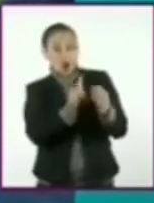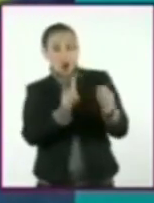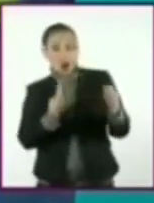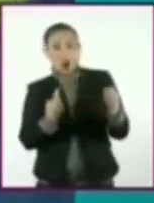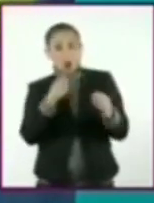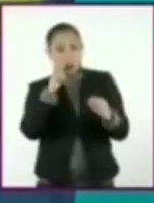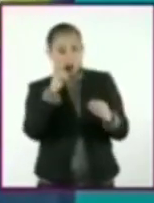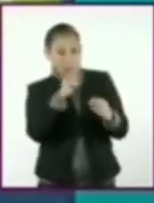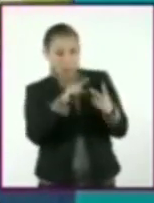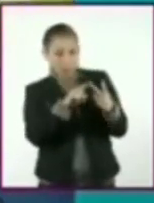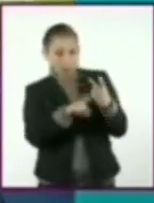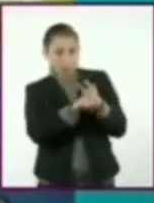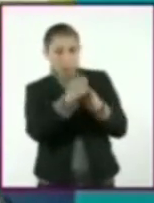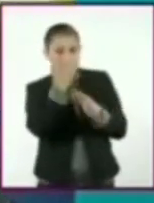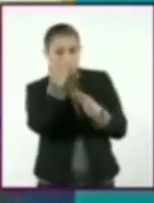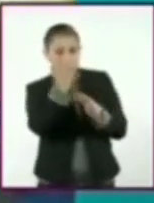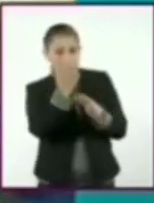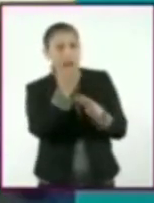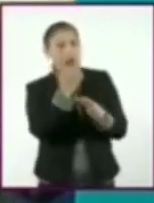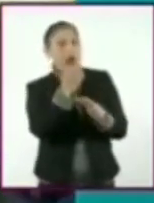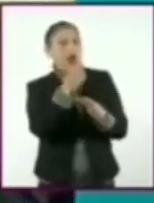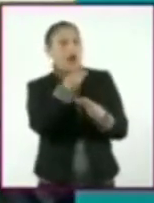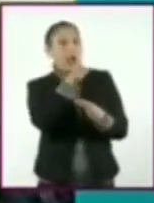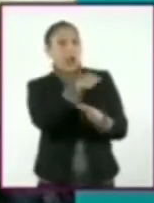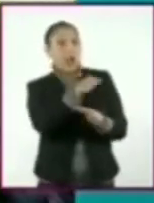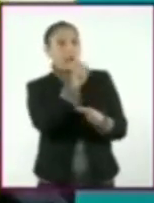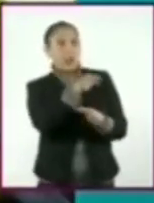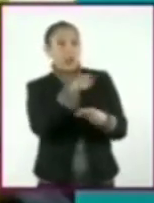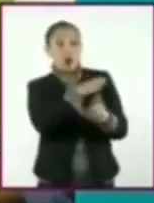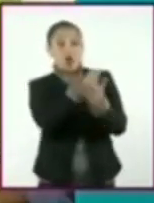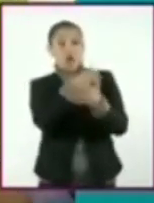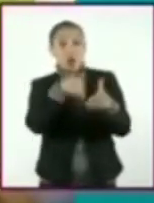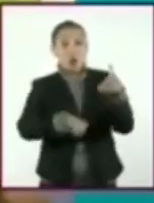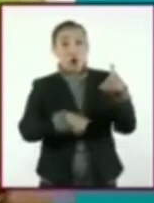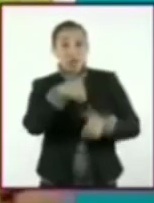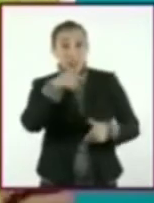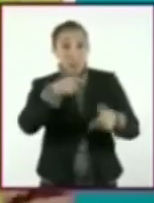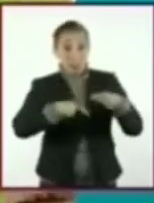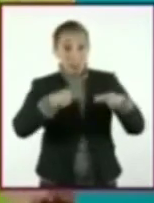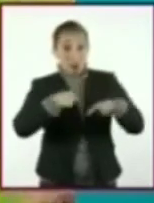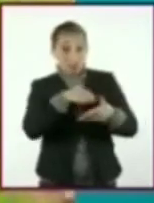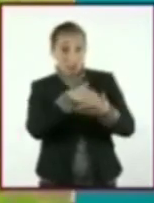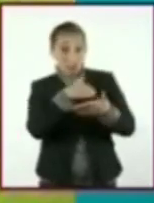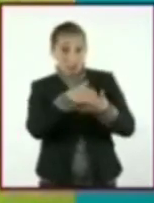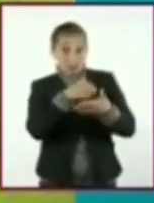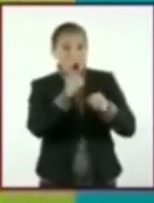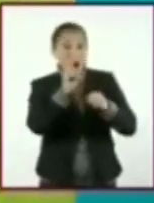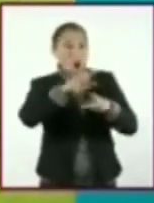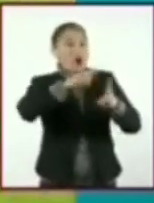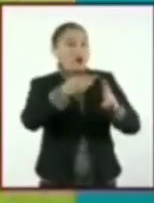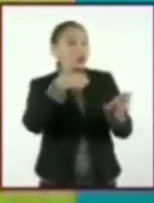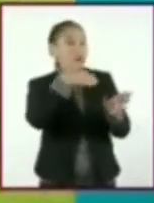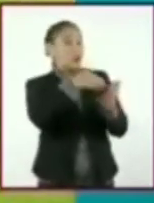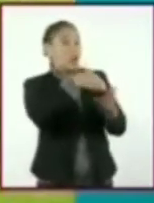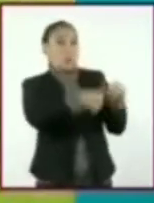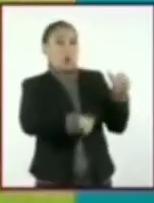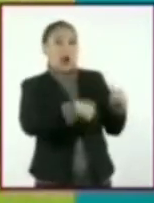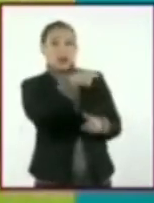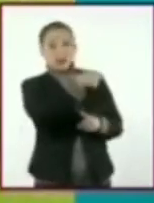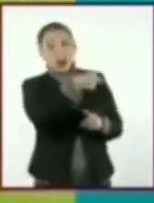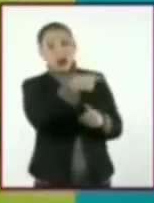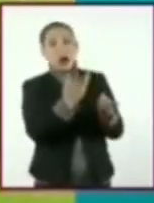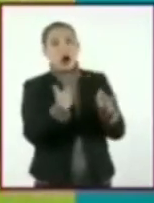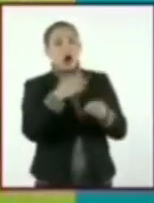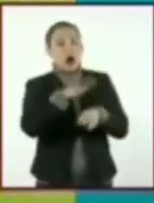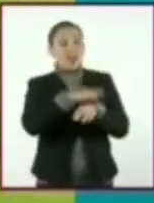tiene problemas en la escuela, ya sea que él molesta a sus compañeros o los compañeros lo molestan,